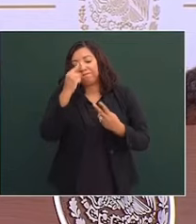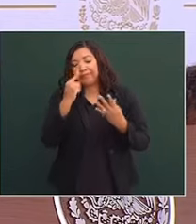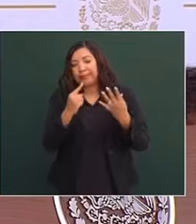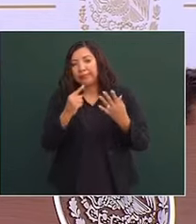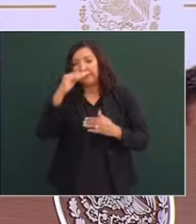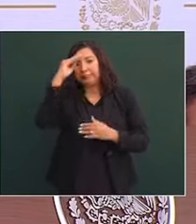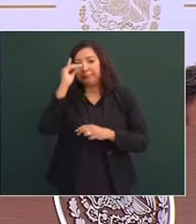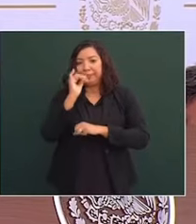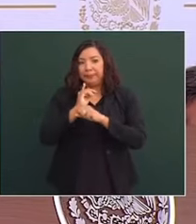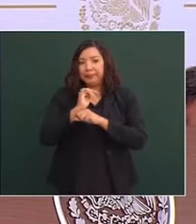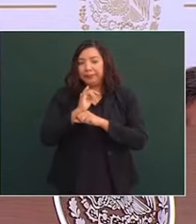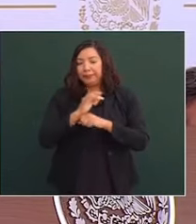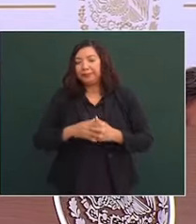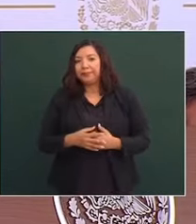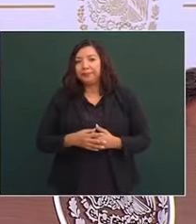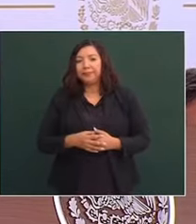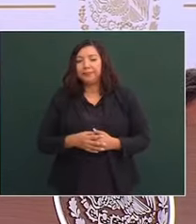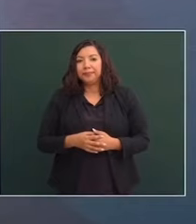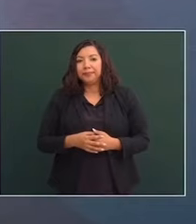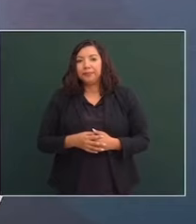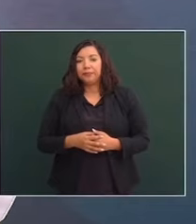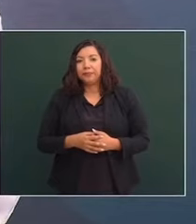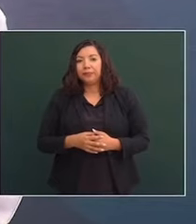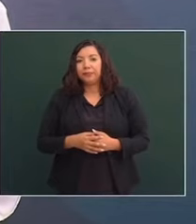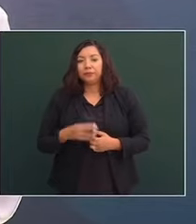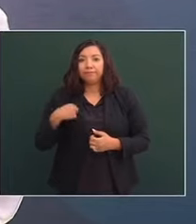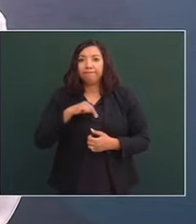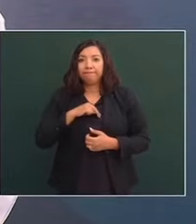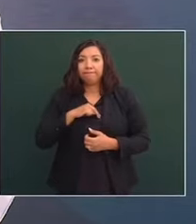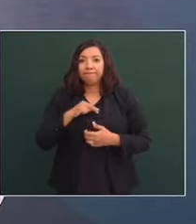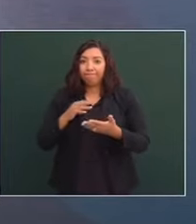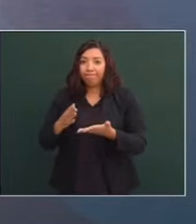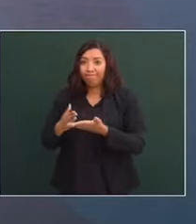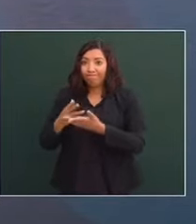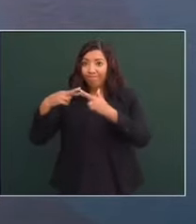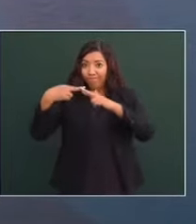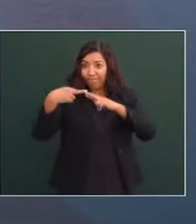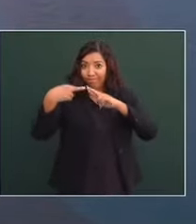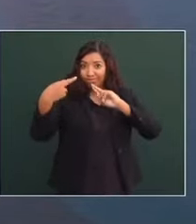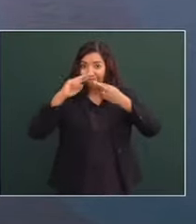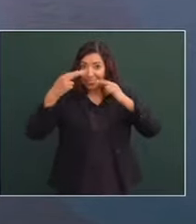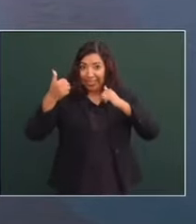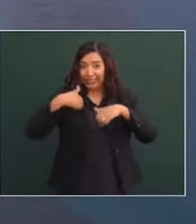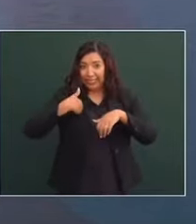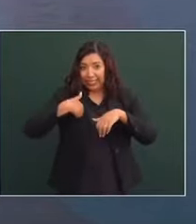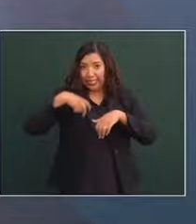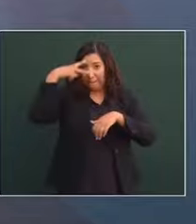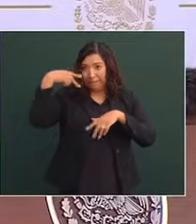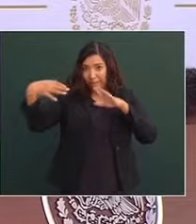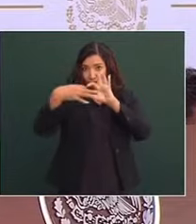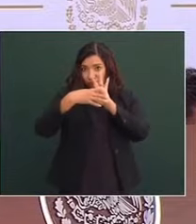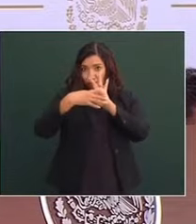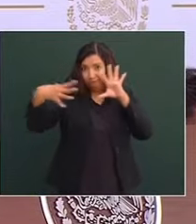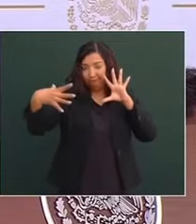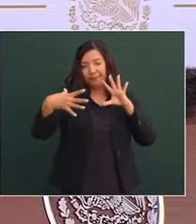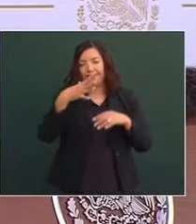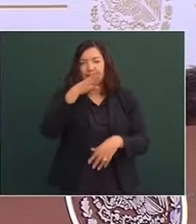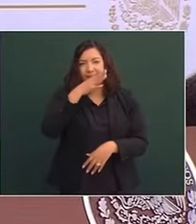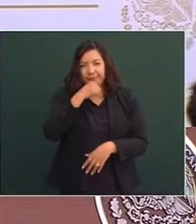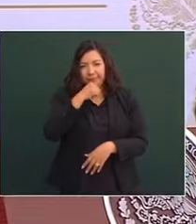alternativas no podemos nosotros romper relaciones con Canadá ni con otros